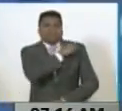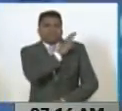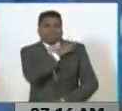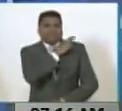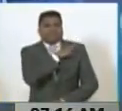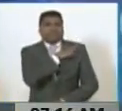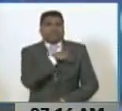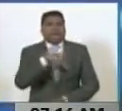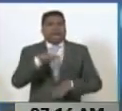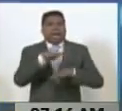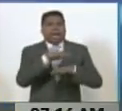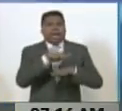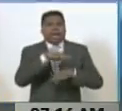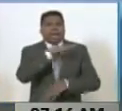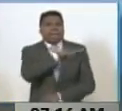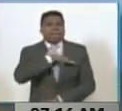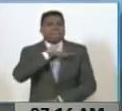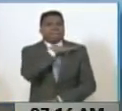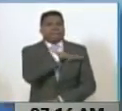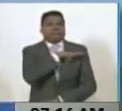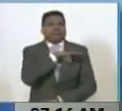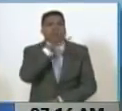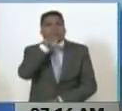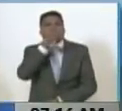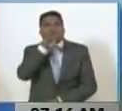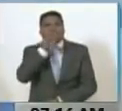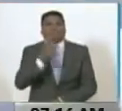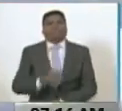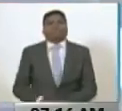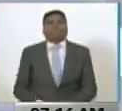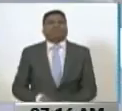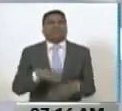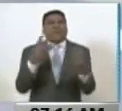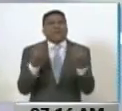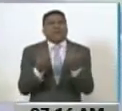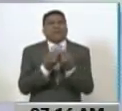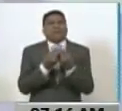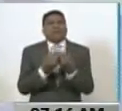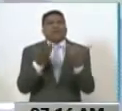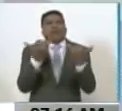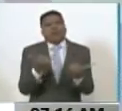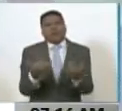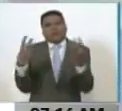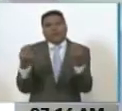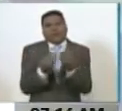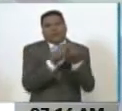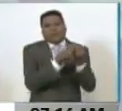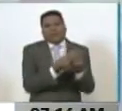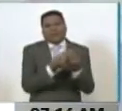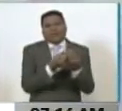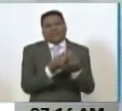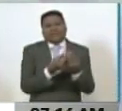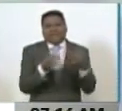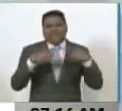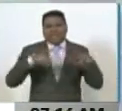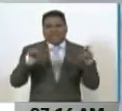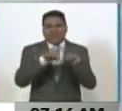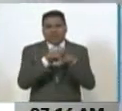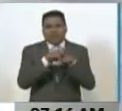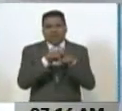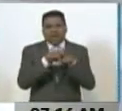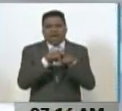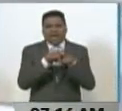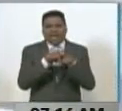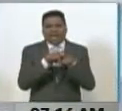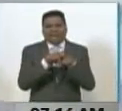Nevauma, Igualida Vargas, bienvenida a la pauta de hoy. ¿Con quién nos acompañas? Gracias. Bueno, hoy nos acompaña Batman. Batman es un perro de la misión que